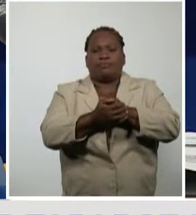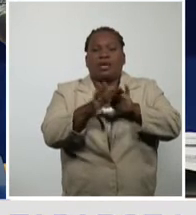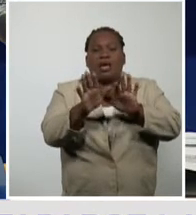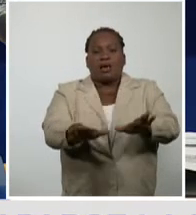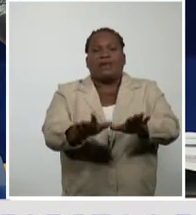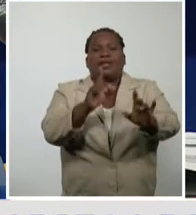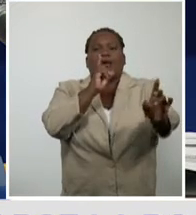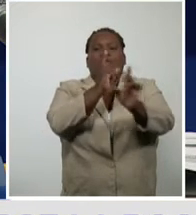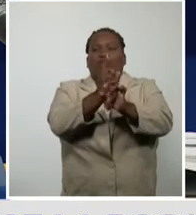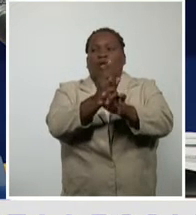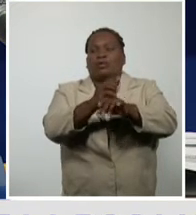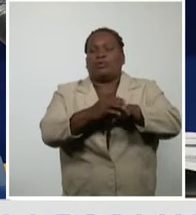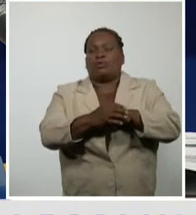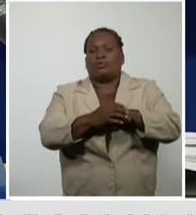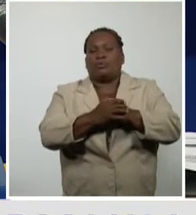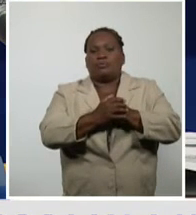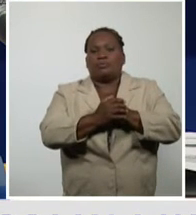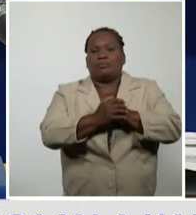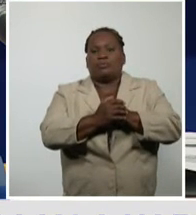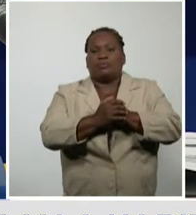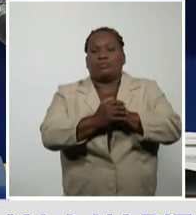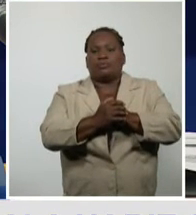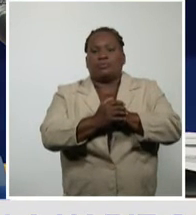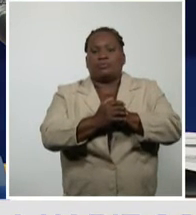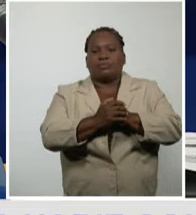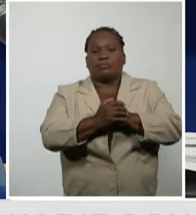personas con la enfermedad. Y